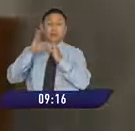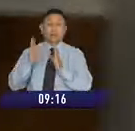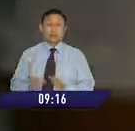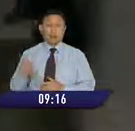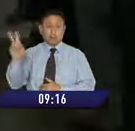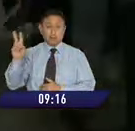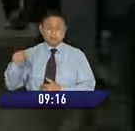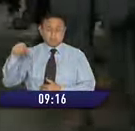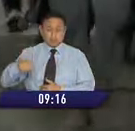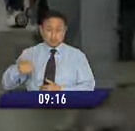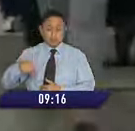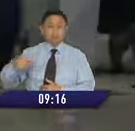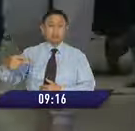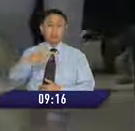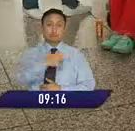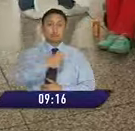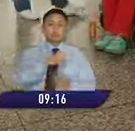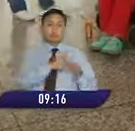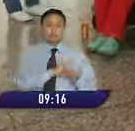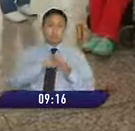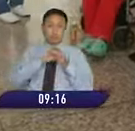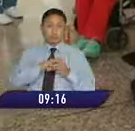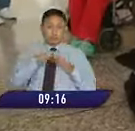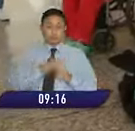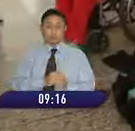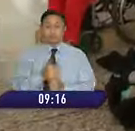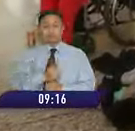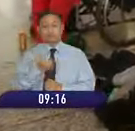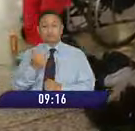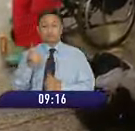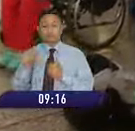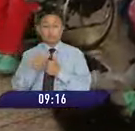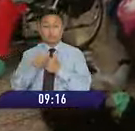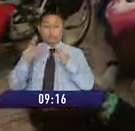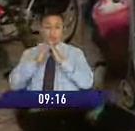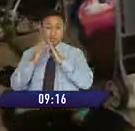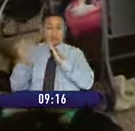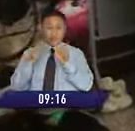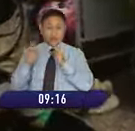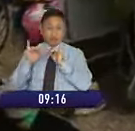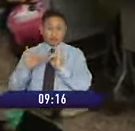gestionó el traslado de algunos de sus compatriotas hasta un albergue informó Charly pizza